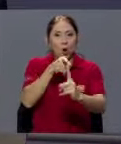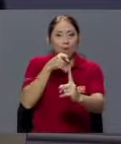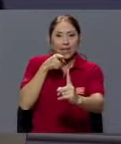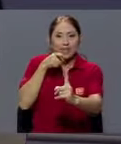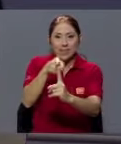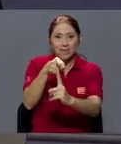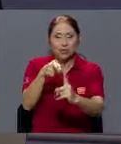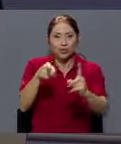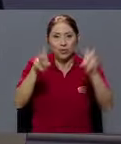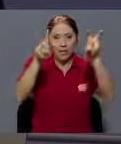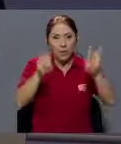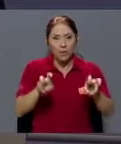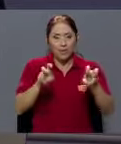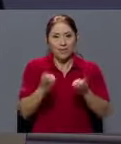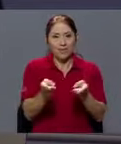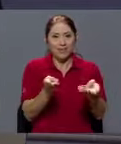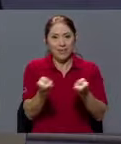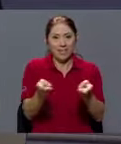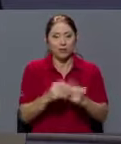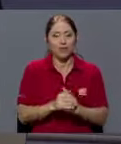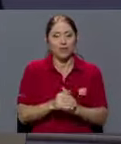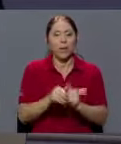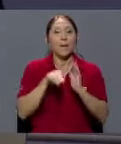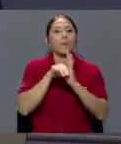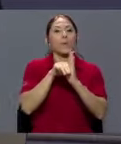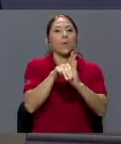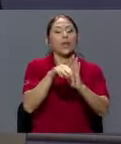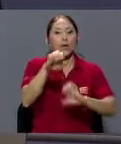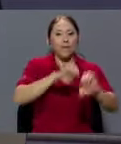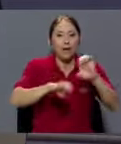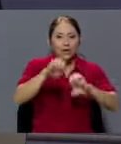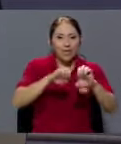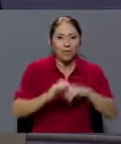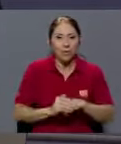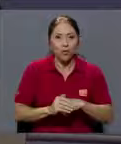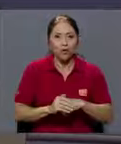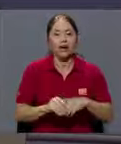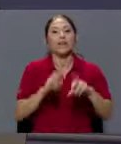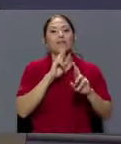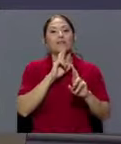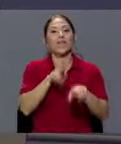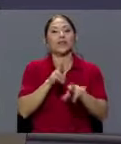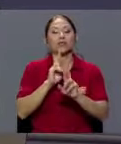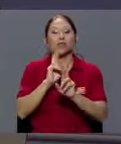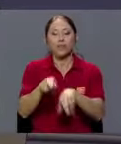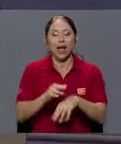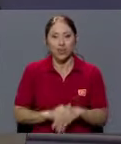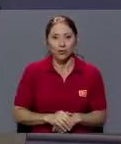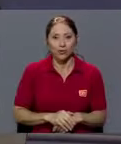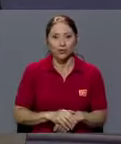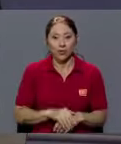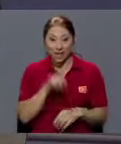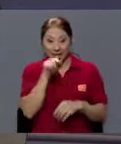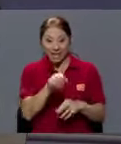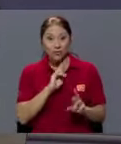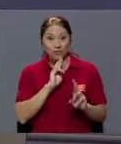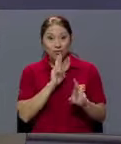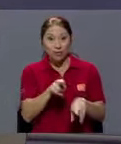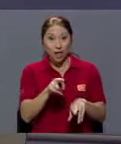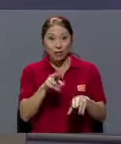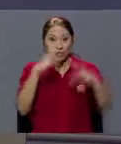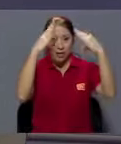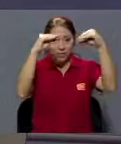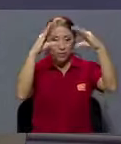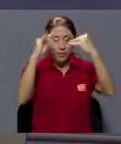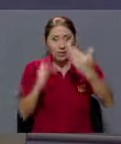los objetivos que orientan la prueba de bachillerato, el modelo evaluativo, resultados y fundamentalmente el uso de la